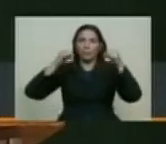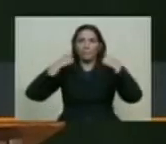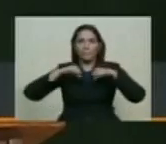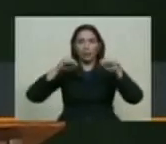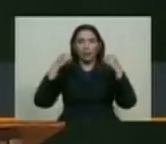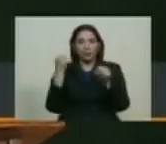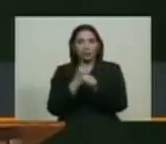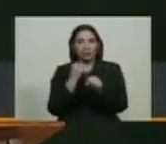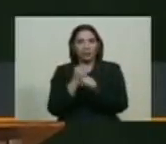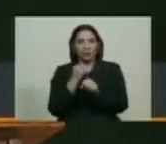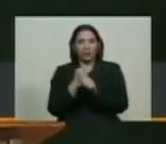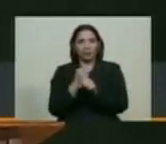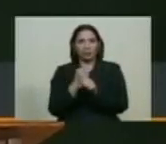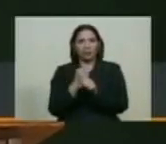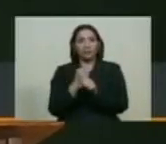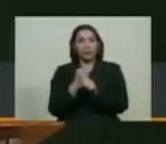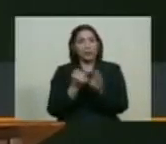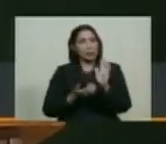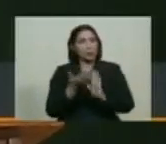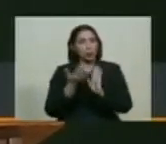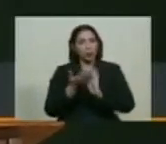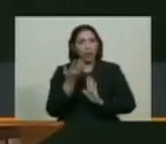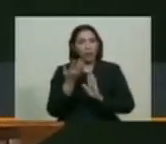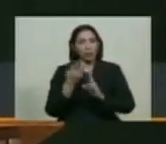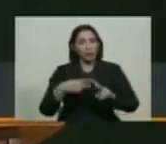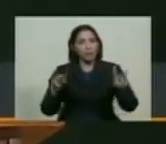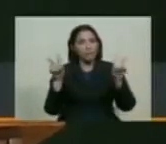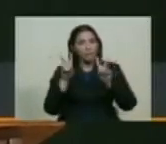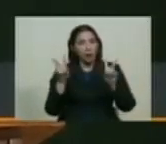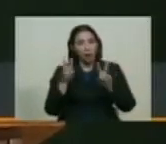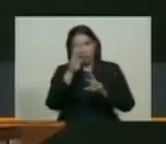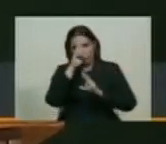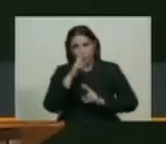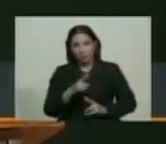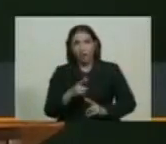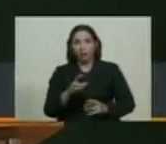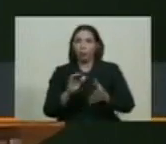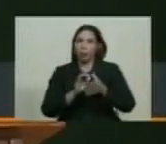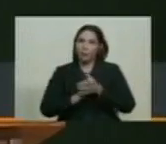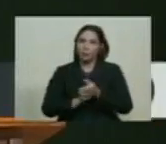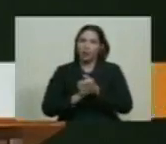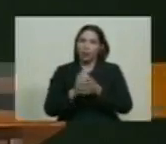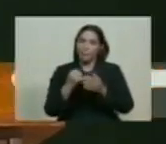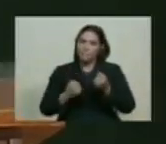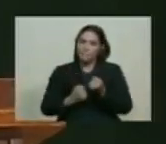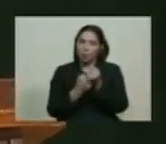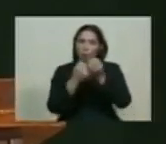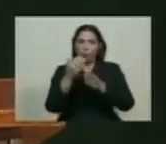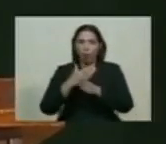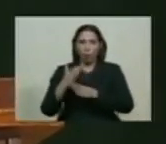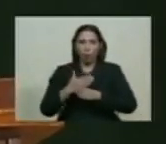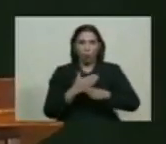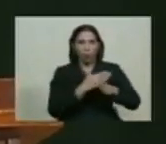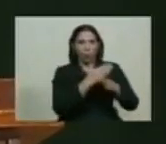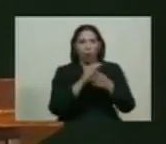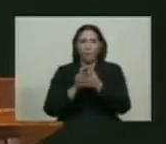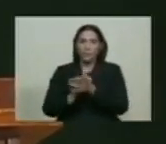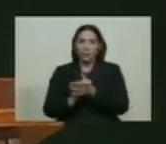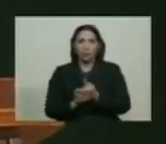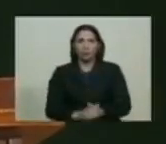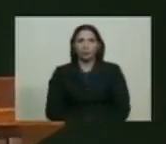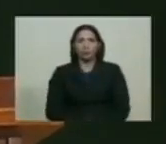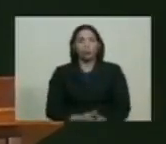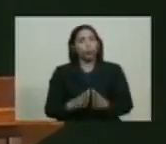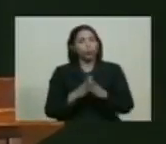más importante, los valores inculcados como el respeto, la amistad y el apoyo entre compañeros. Aunque no todo fue